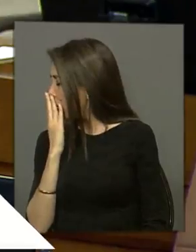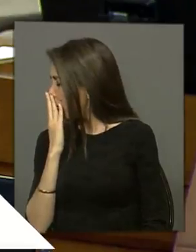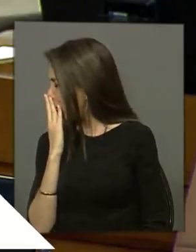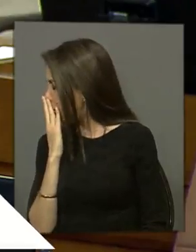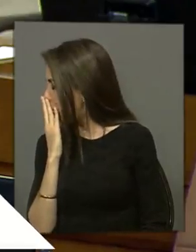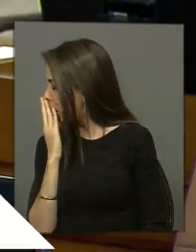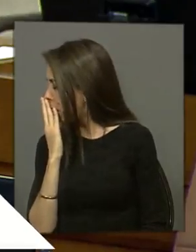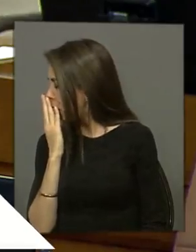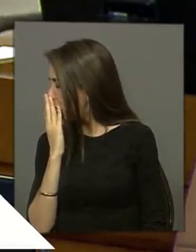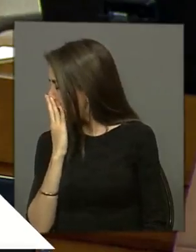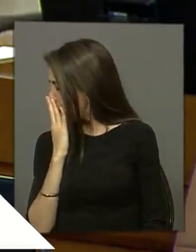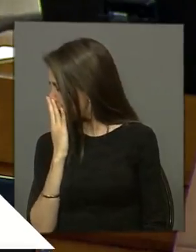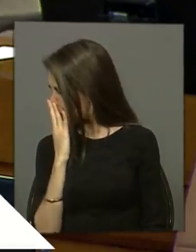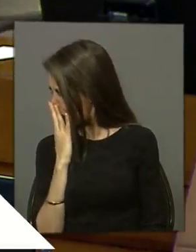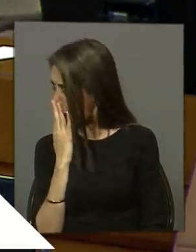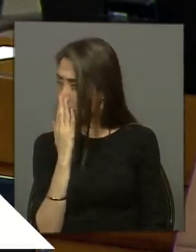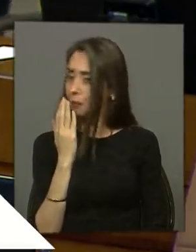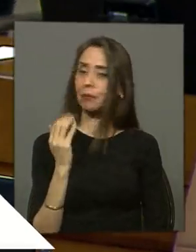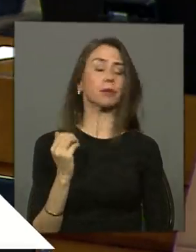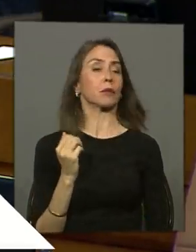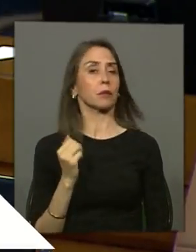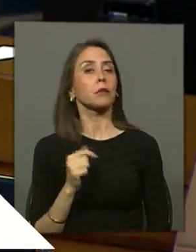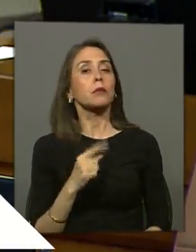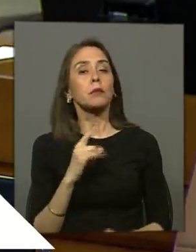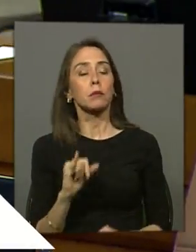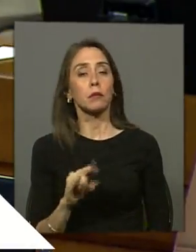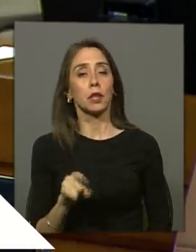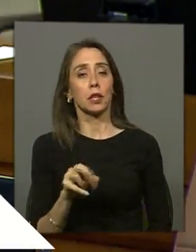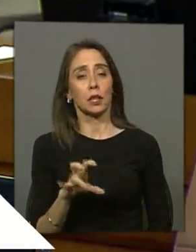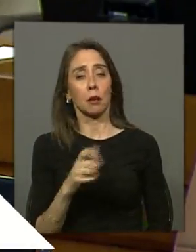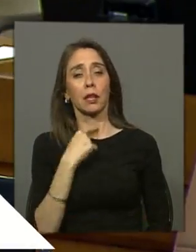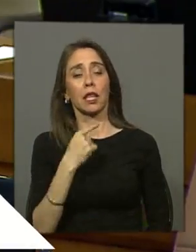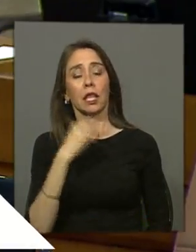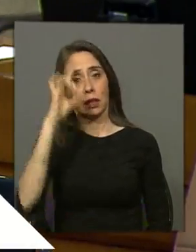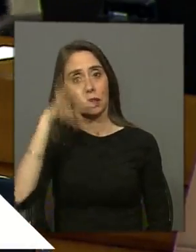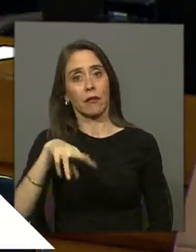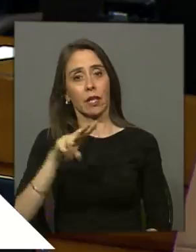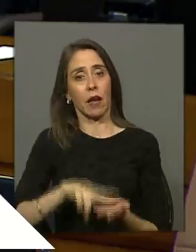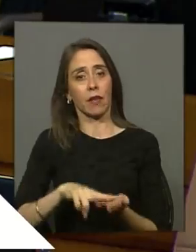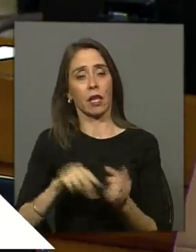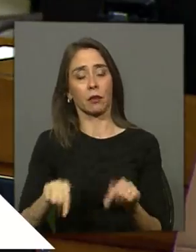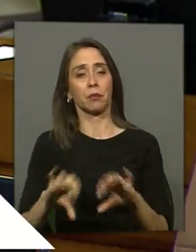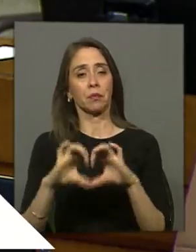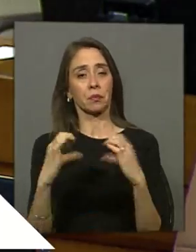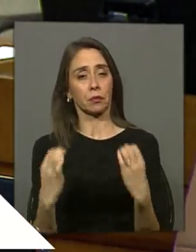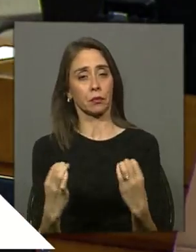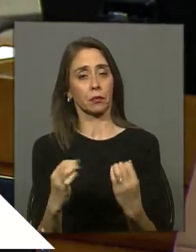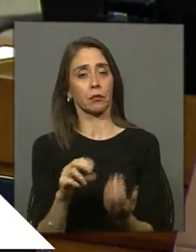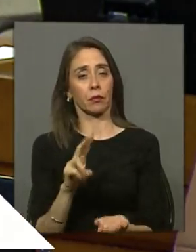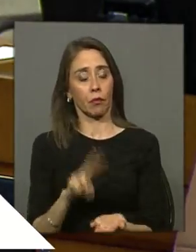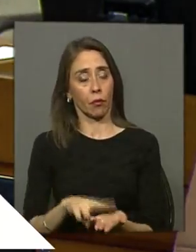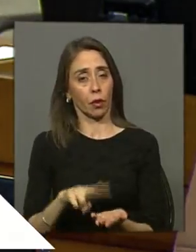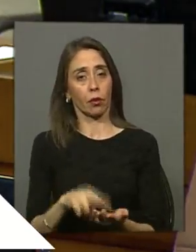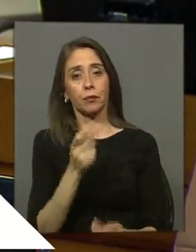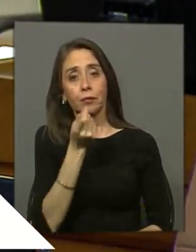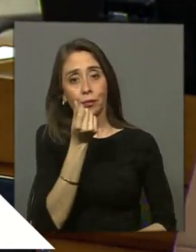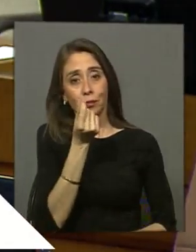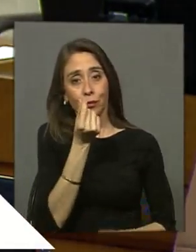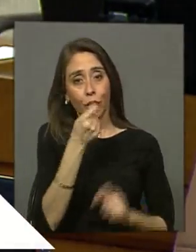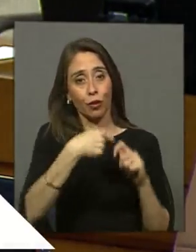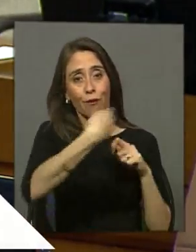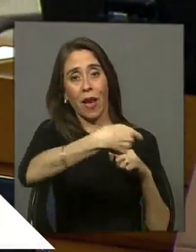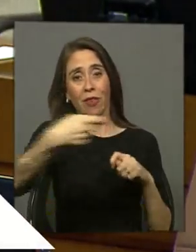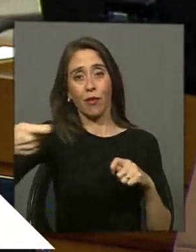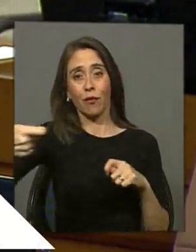de información parcial de la ISAPRE deberíamos saber la verdad de esta corporación y la verdad es que el monto que se anuncia